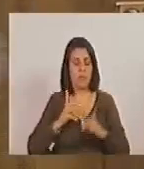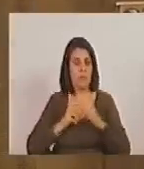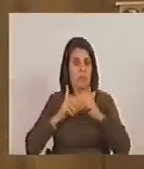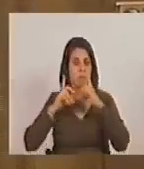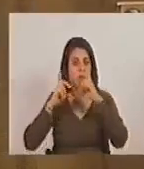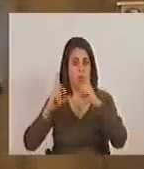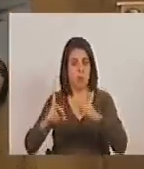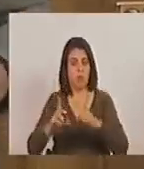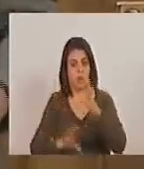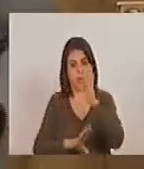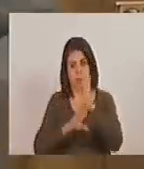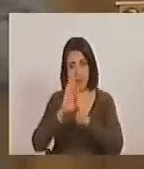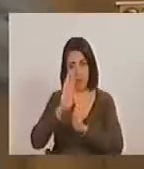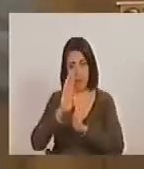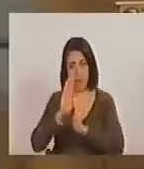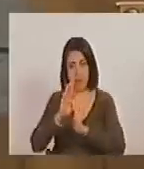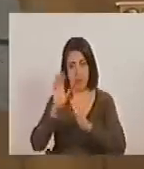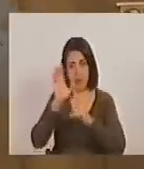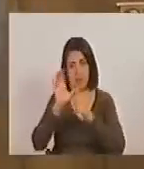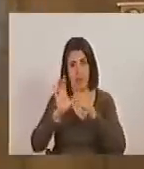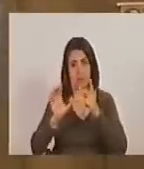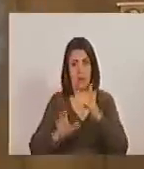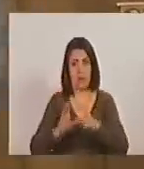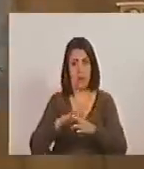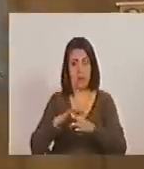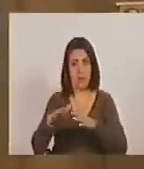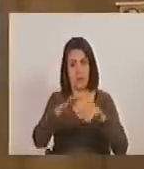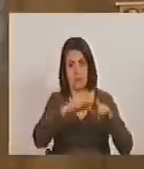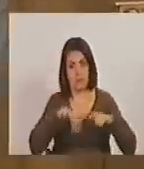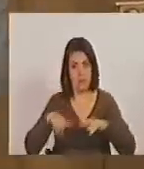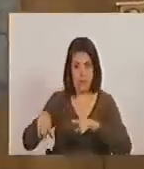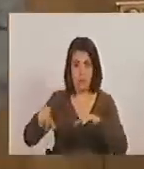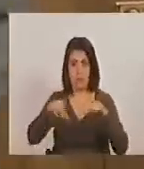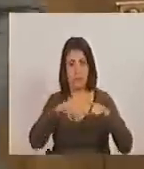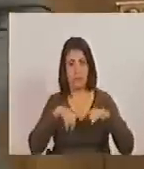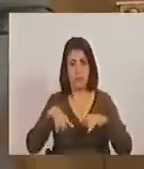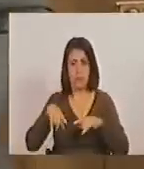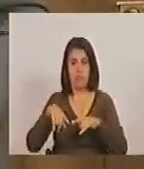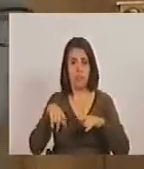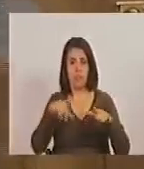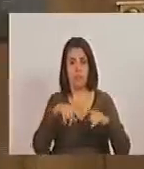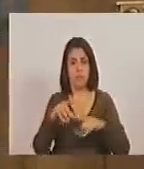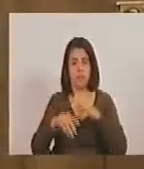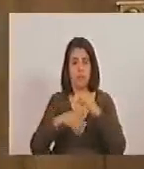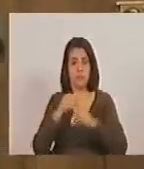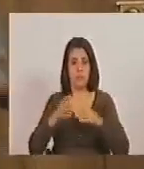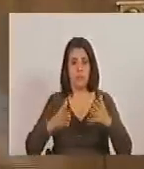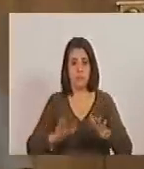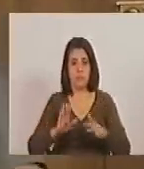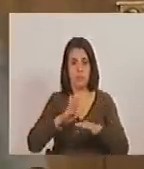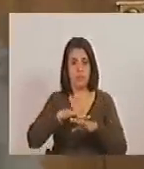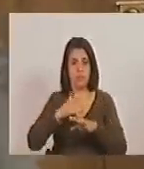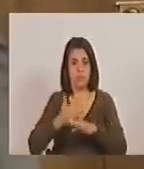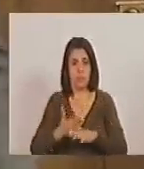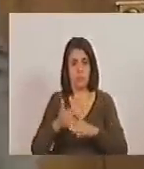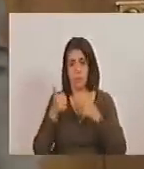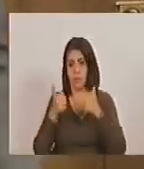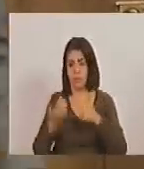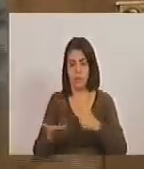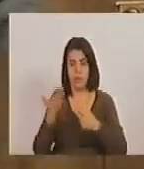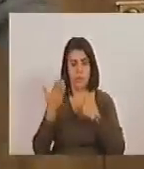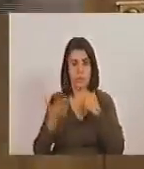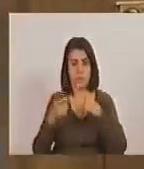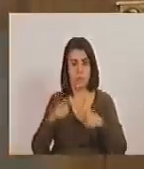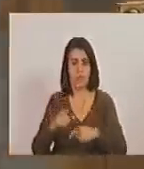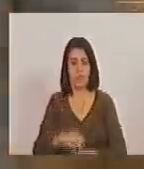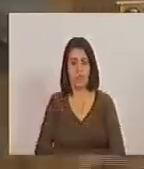a desarrollar las características territoriales de su zona de natalicio, yo creo que sería bueno destacarlo,